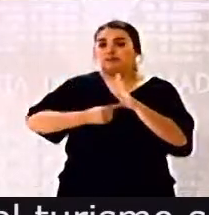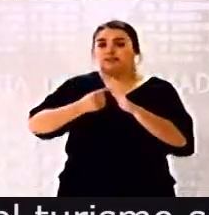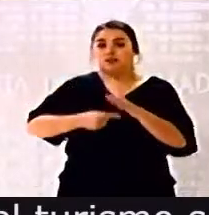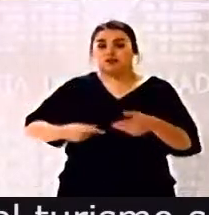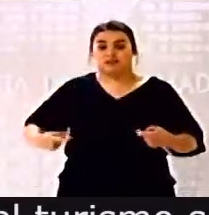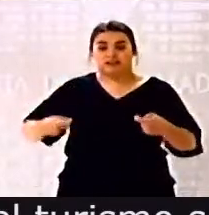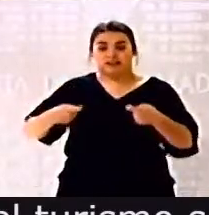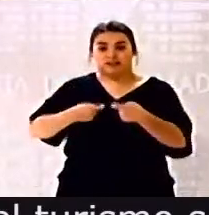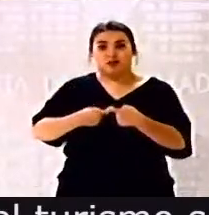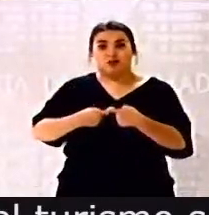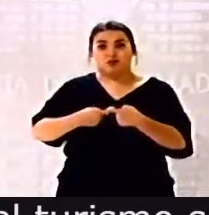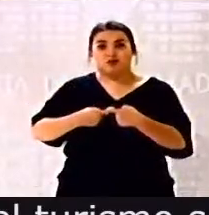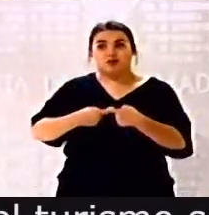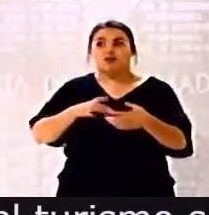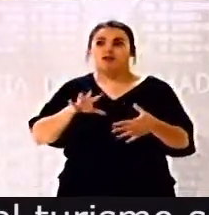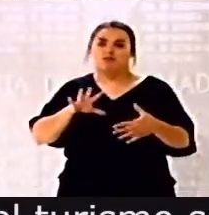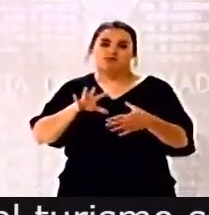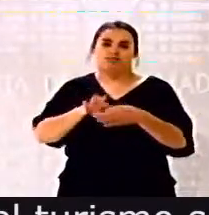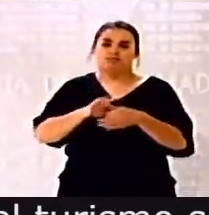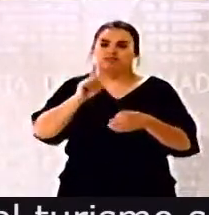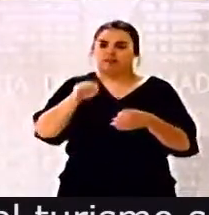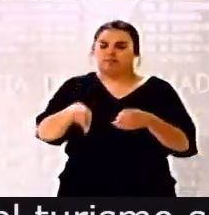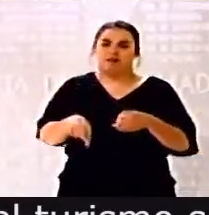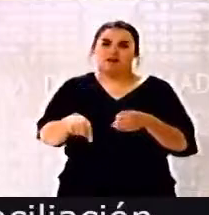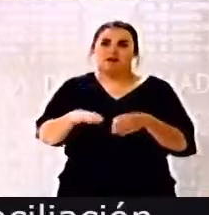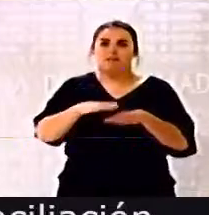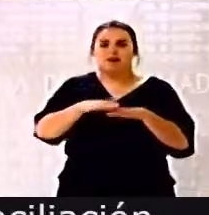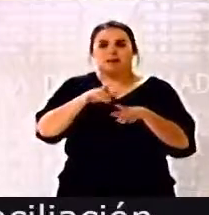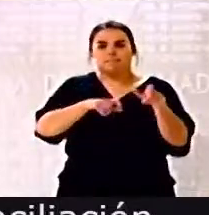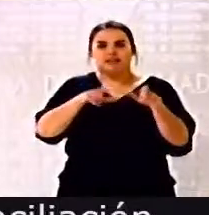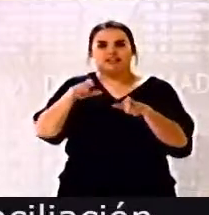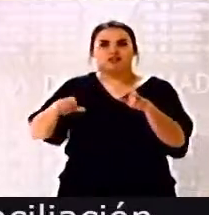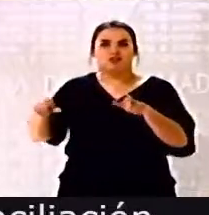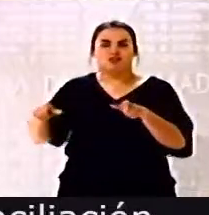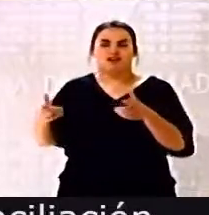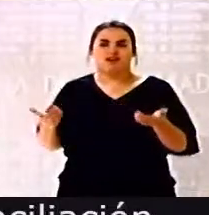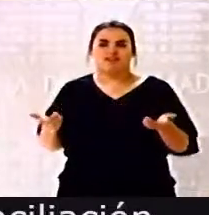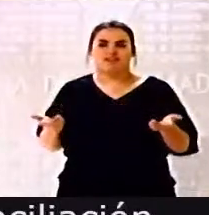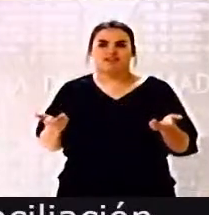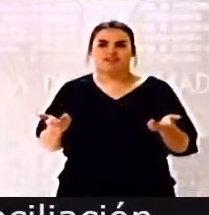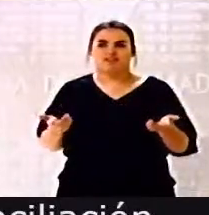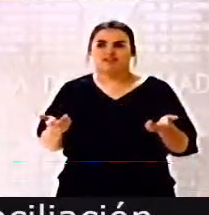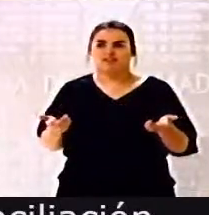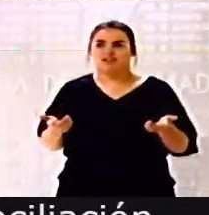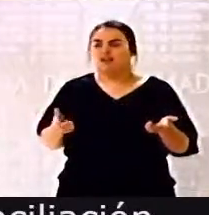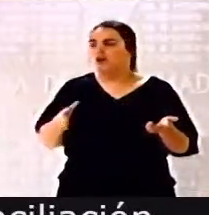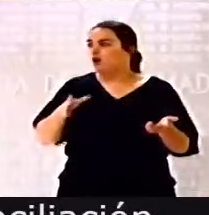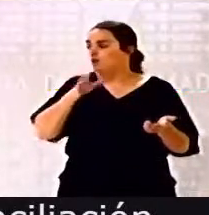conciliación tendremos que tener con esos vecinos y vecinas, con esos